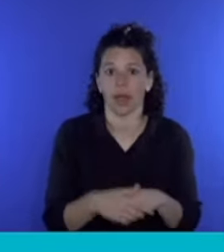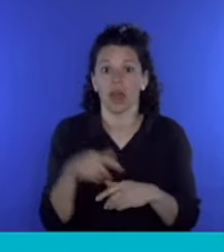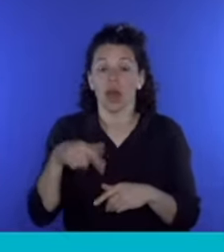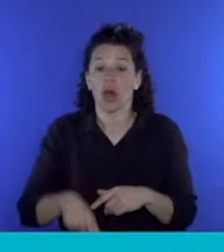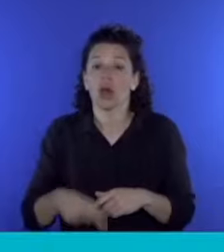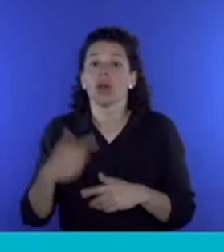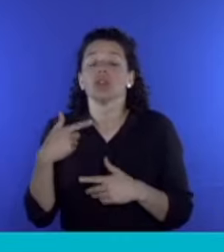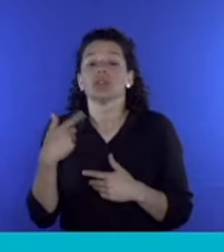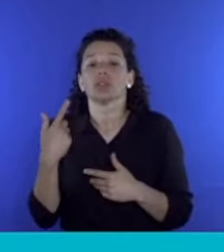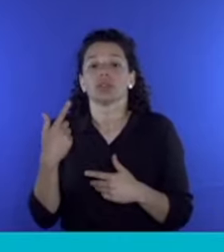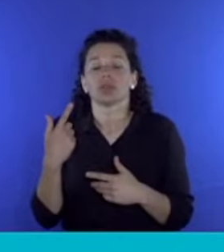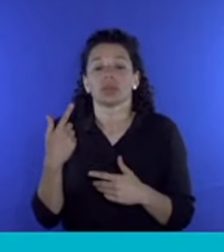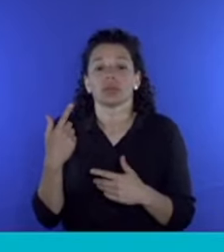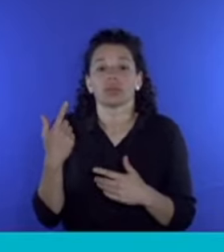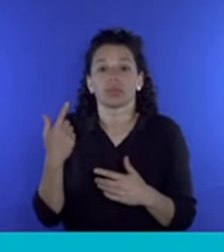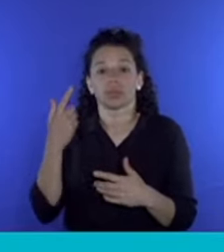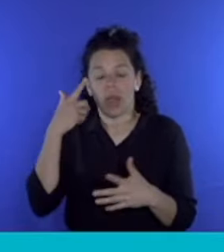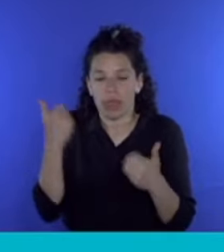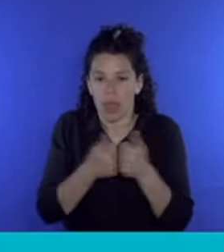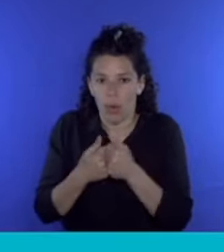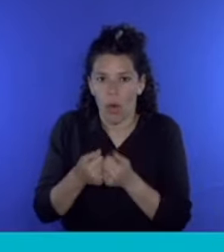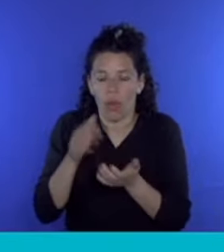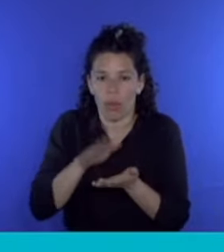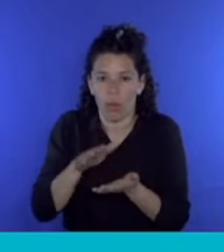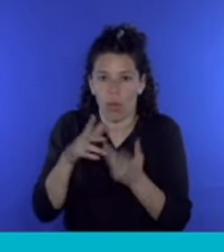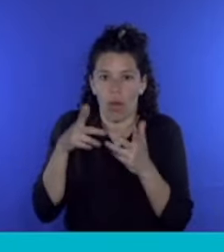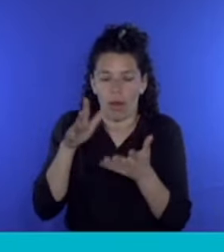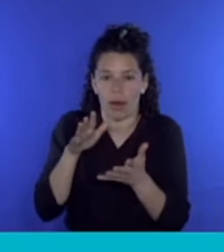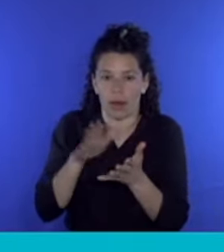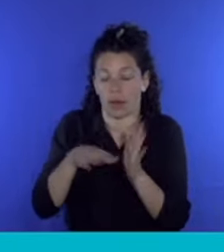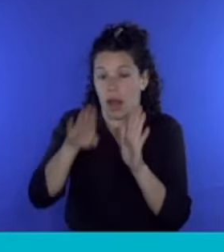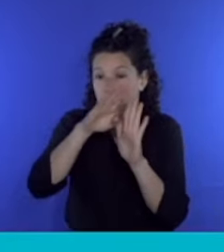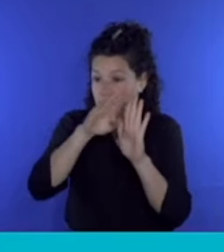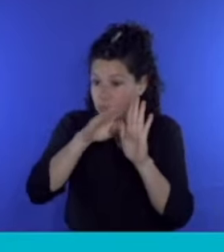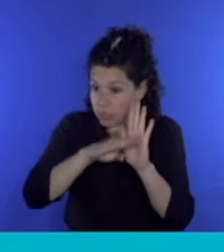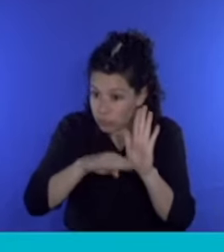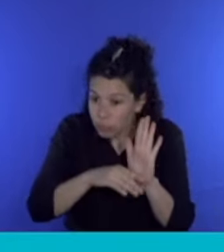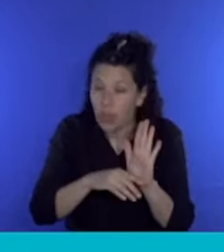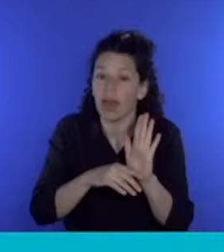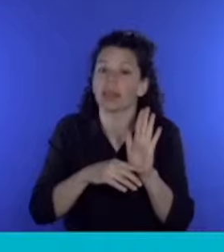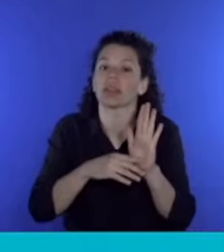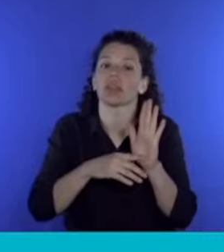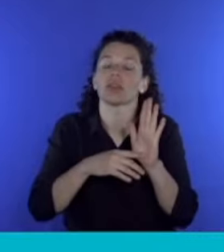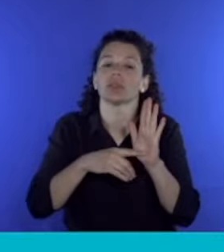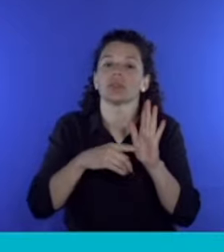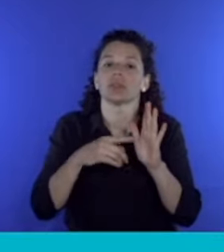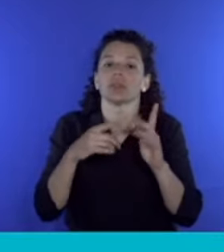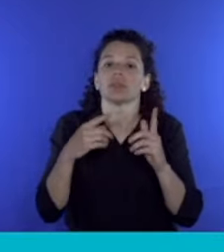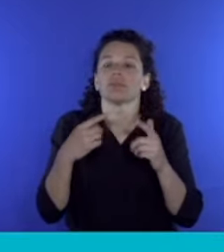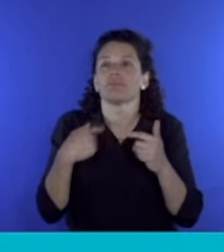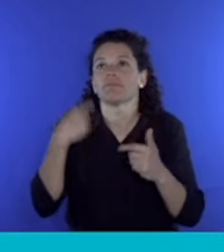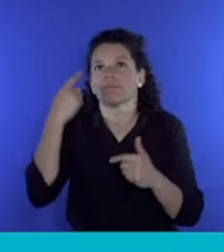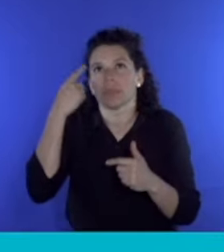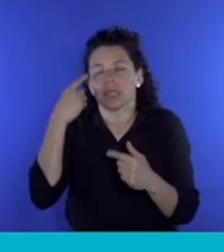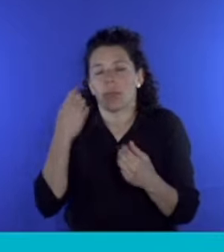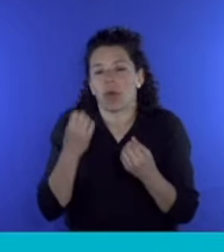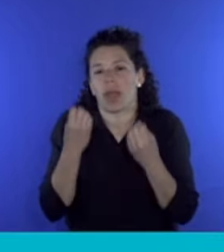hoy hablar en los sobretablas después creímos que era mejor tratarlo en las